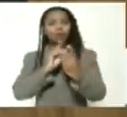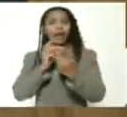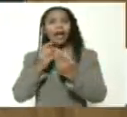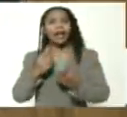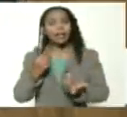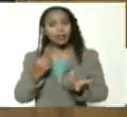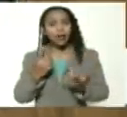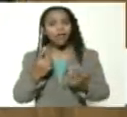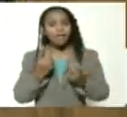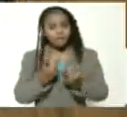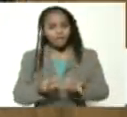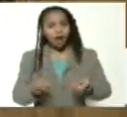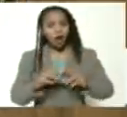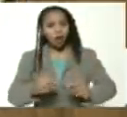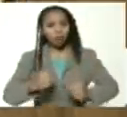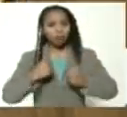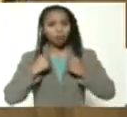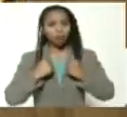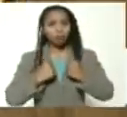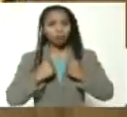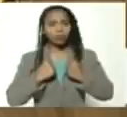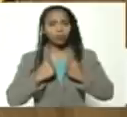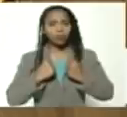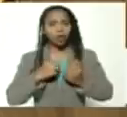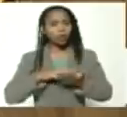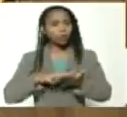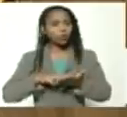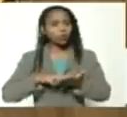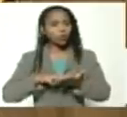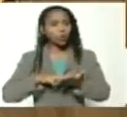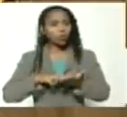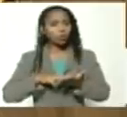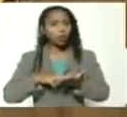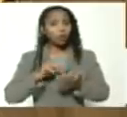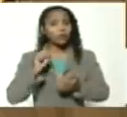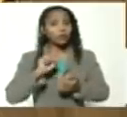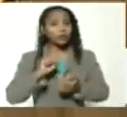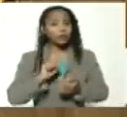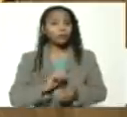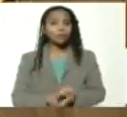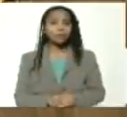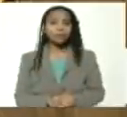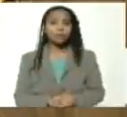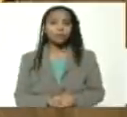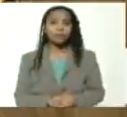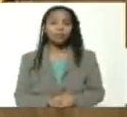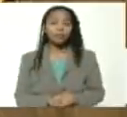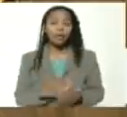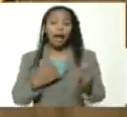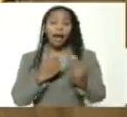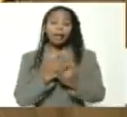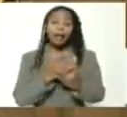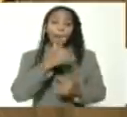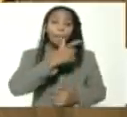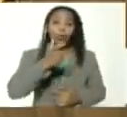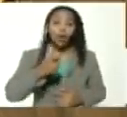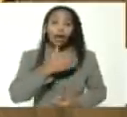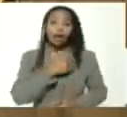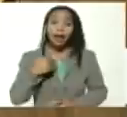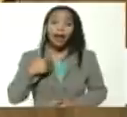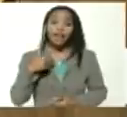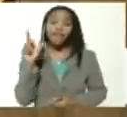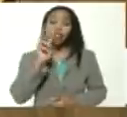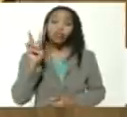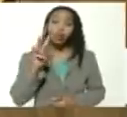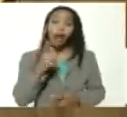valientes, la reconciliación, sí, entre las personas que quieren una Venezuela